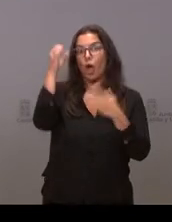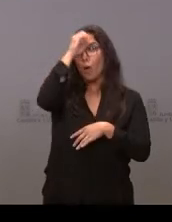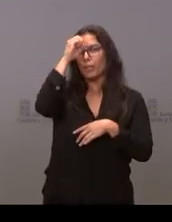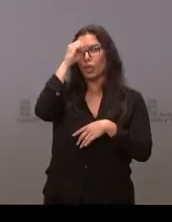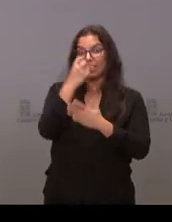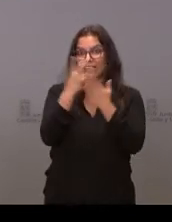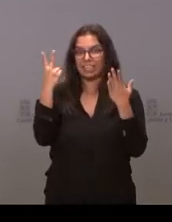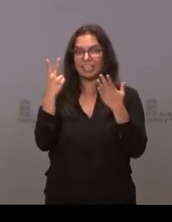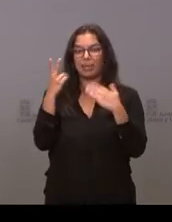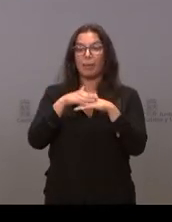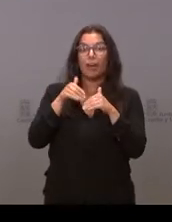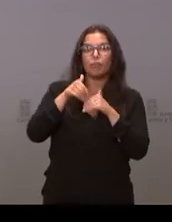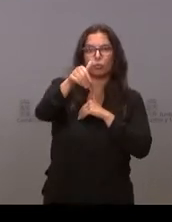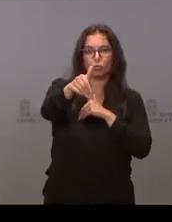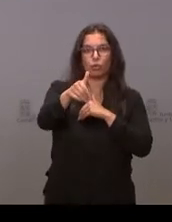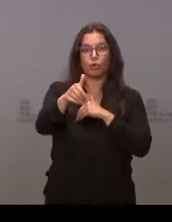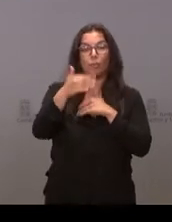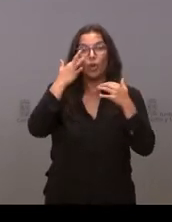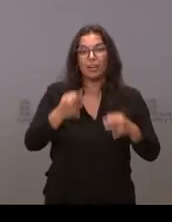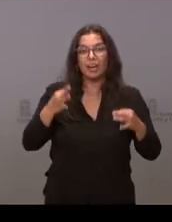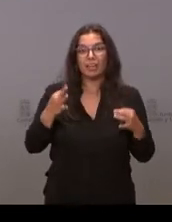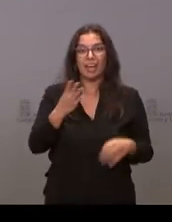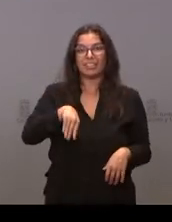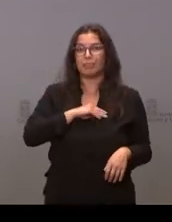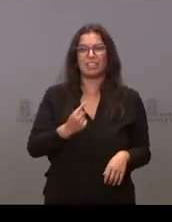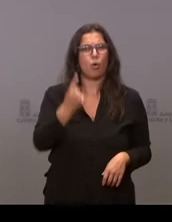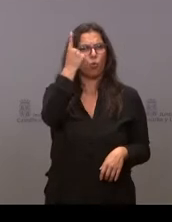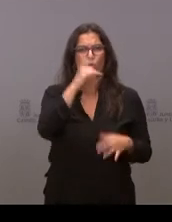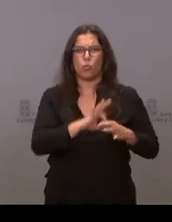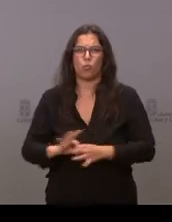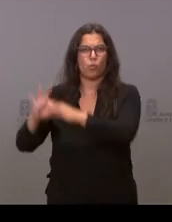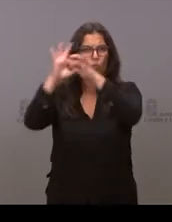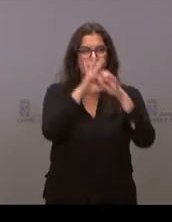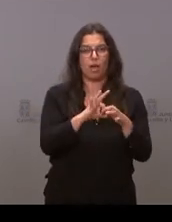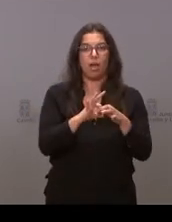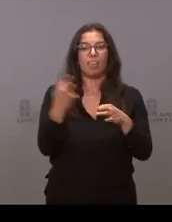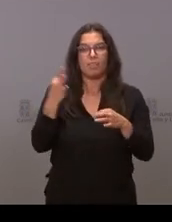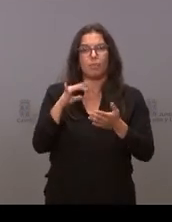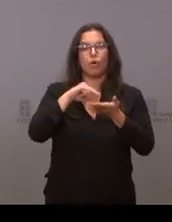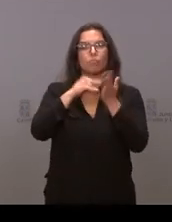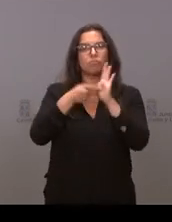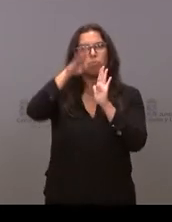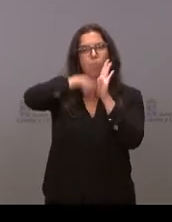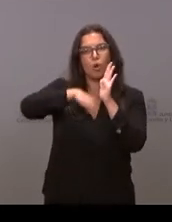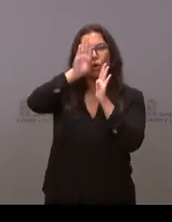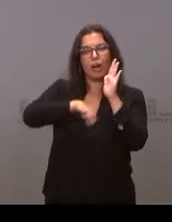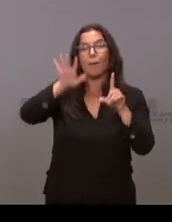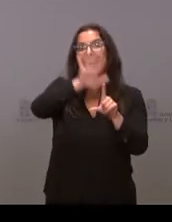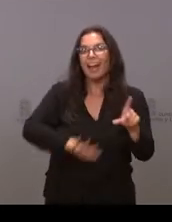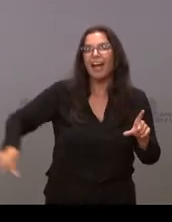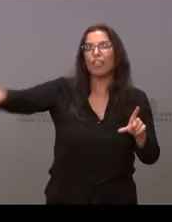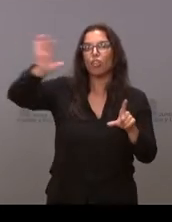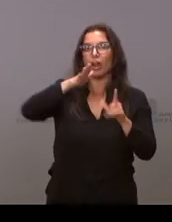ganadería. Pero solo hay una España y, por tanto, tenemos que hacer un programa nacional estratégico de España